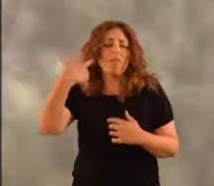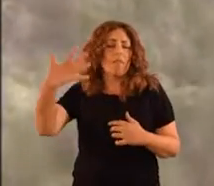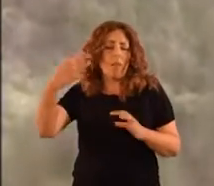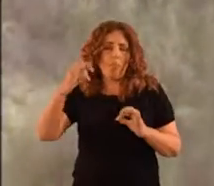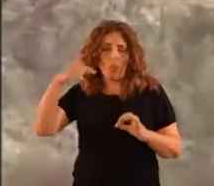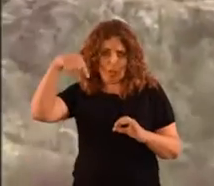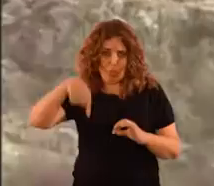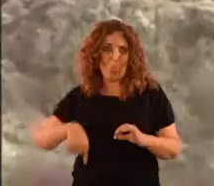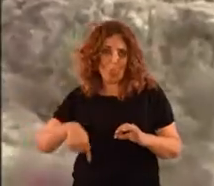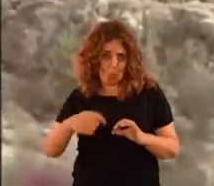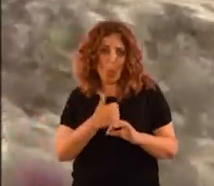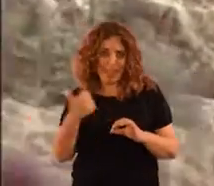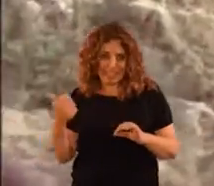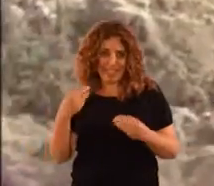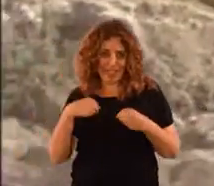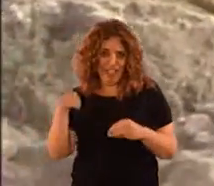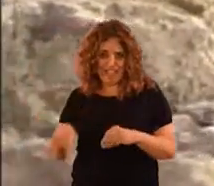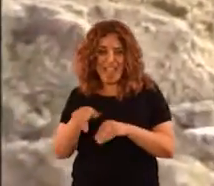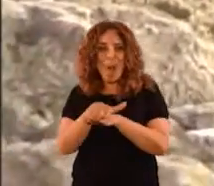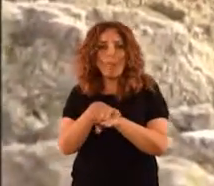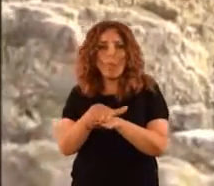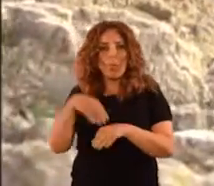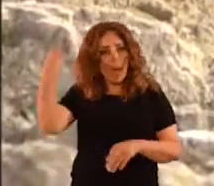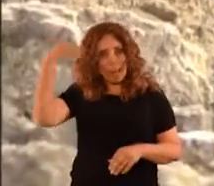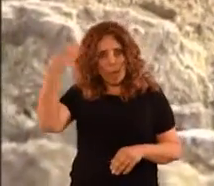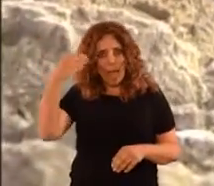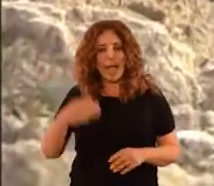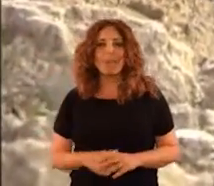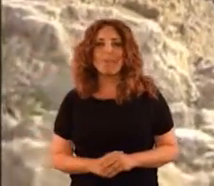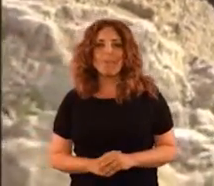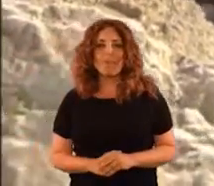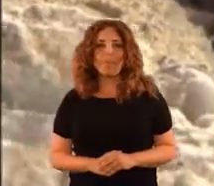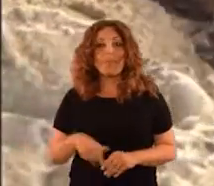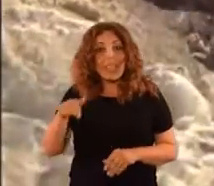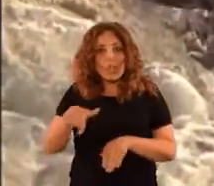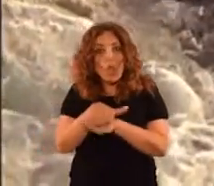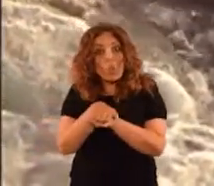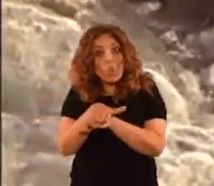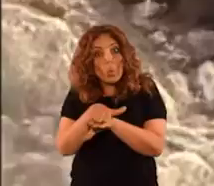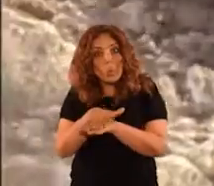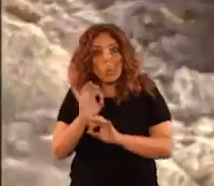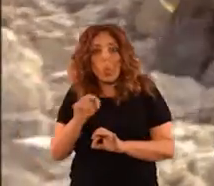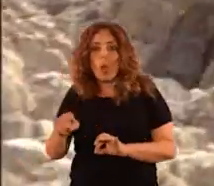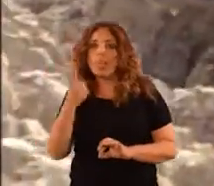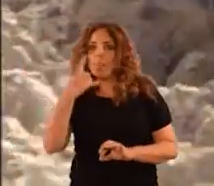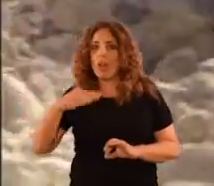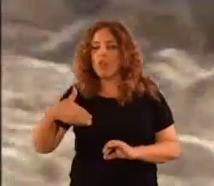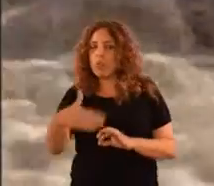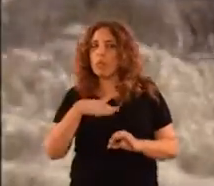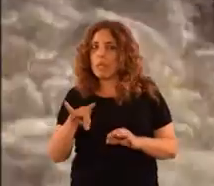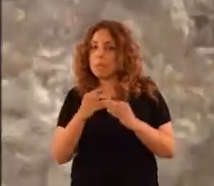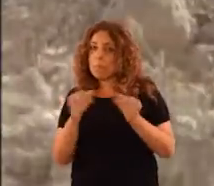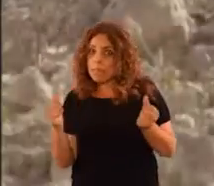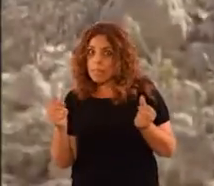del sureste peninsular que habita en este paraje, la tortuga mora. Esta especie se encuentra en